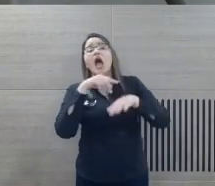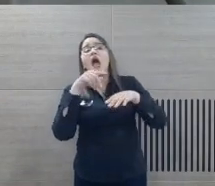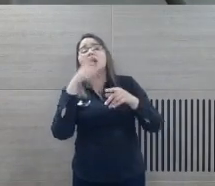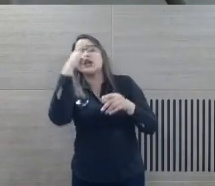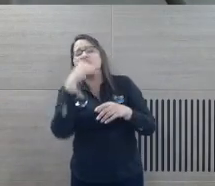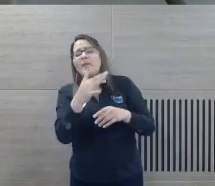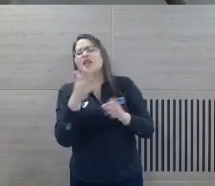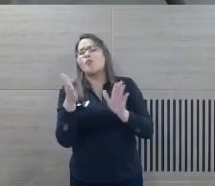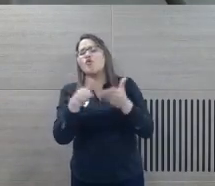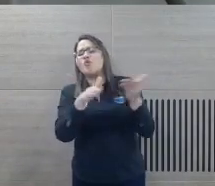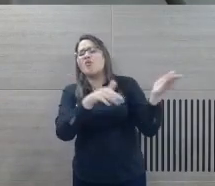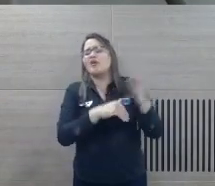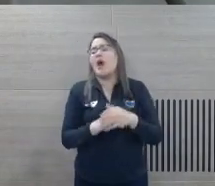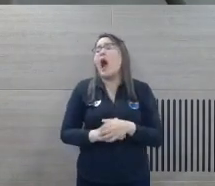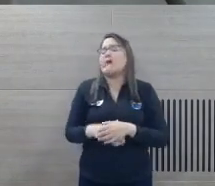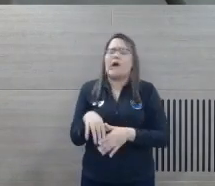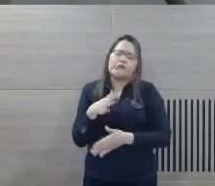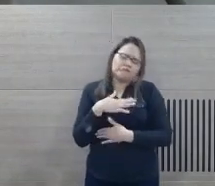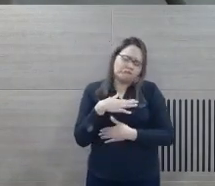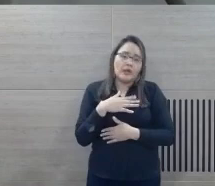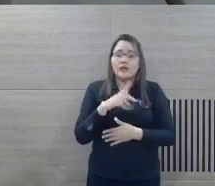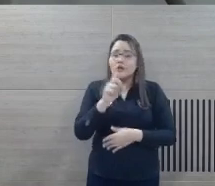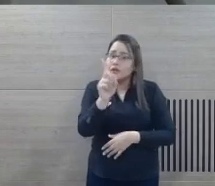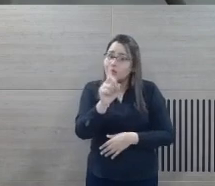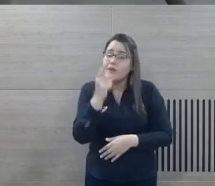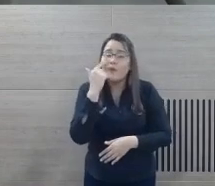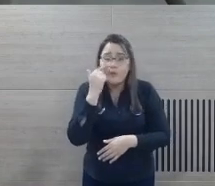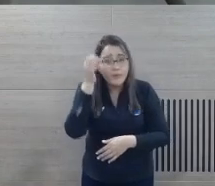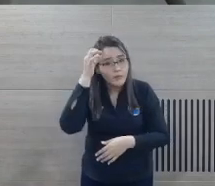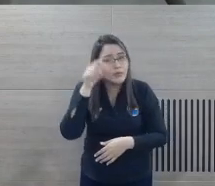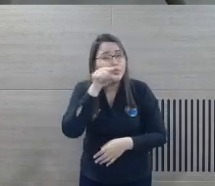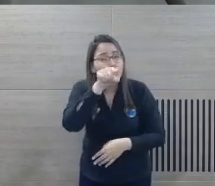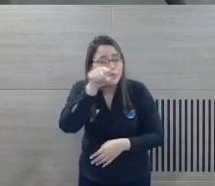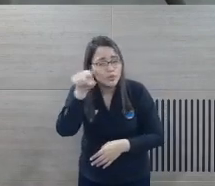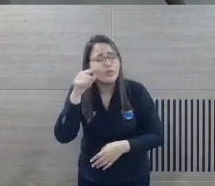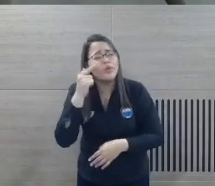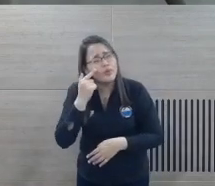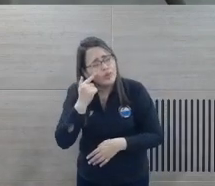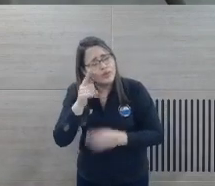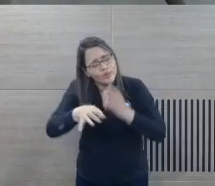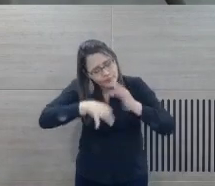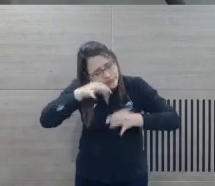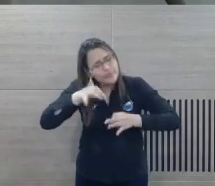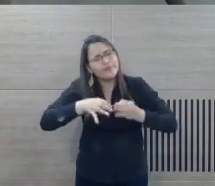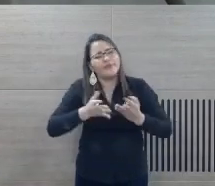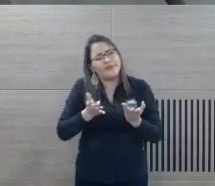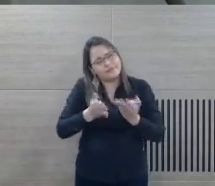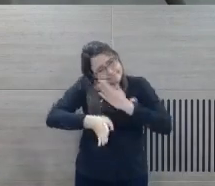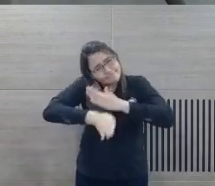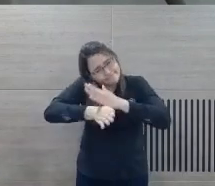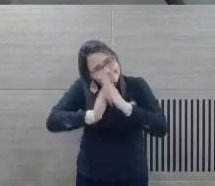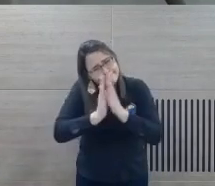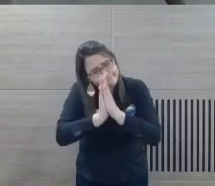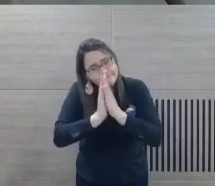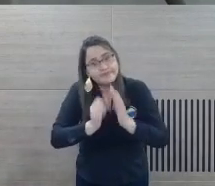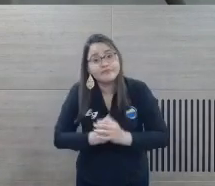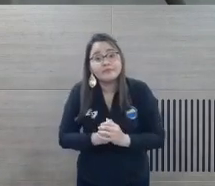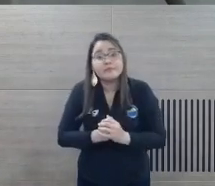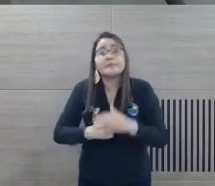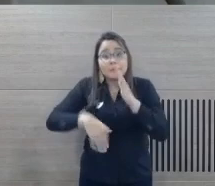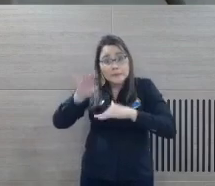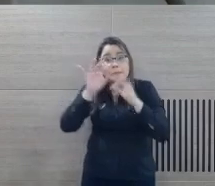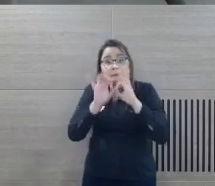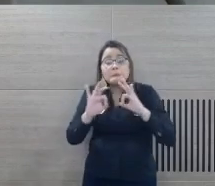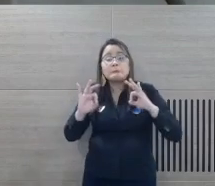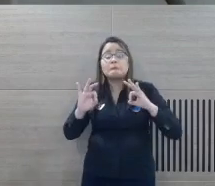de ustedes. Así que, por favor, sigamos cuidándonos. Sigamos construyendo relaciones sólidas para que cuando en algún momento